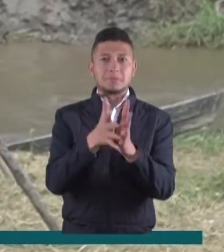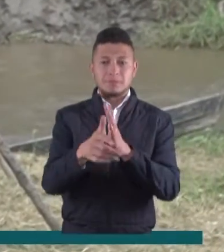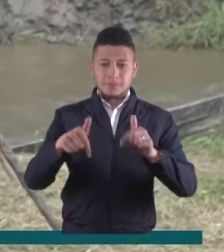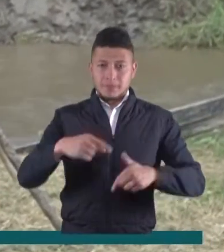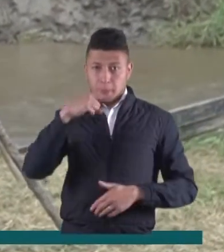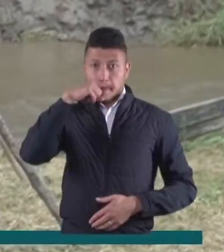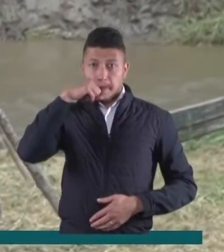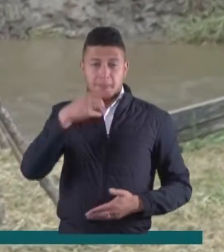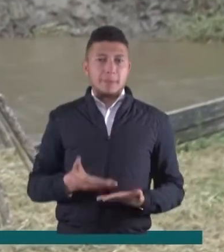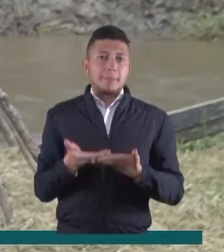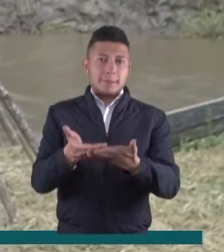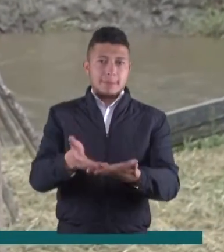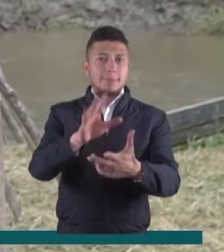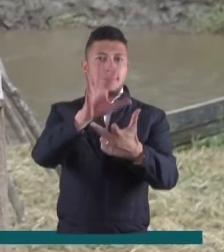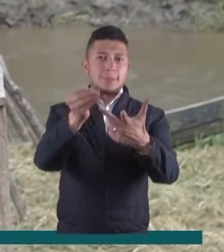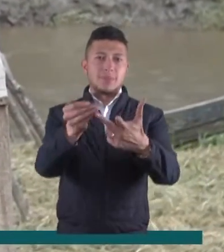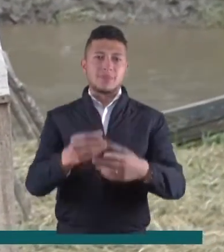amazonas informó para enlace 13 Kenneth pa